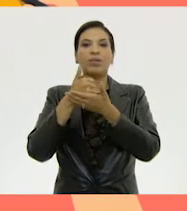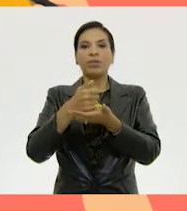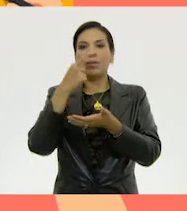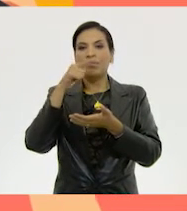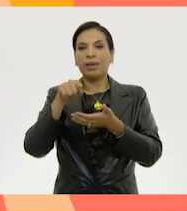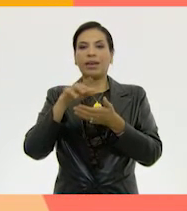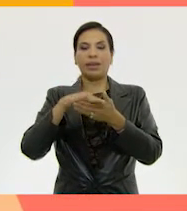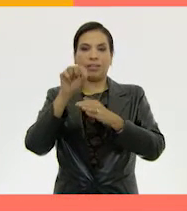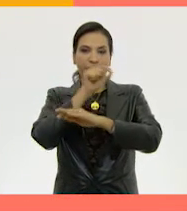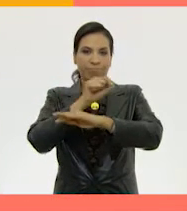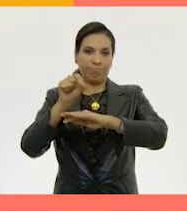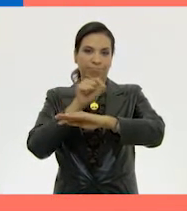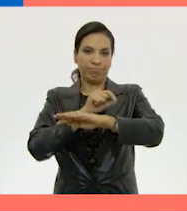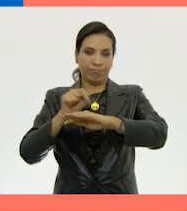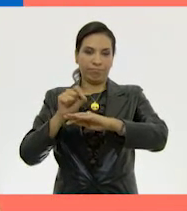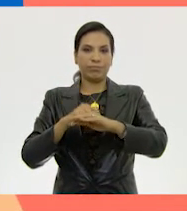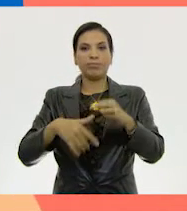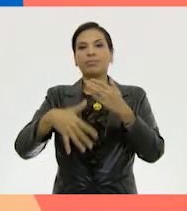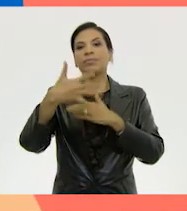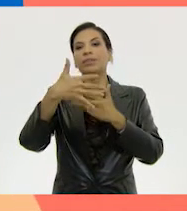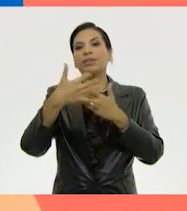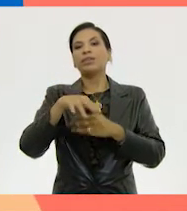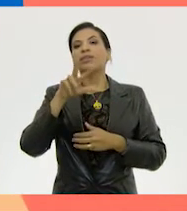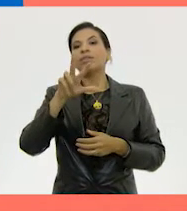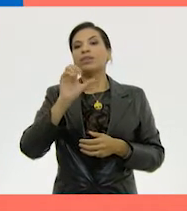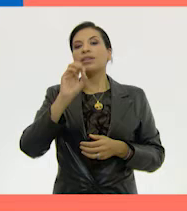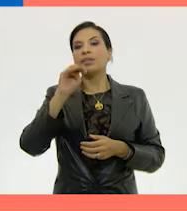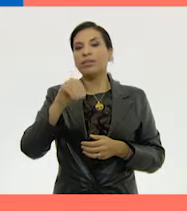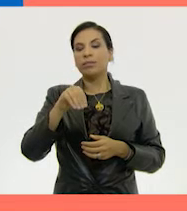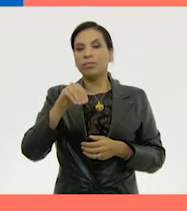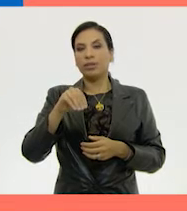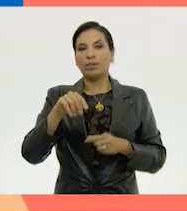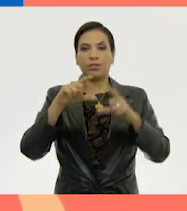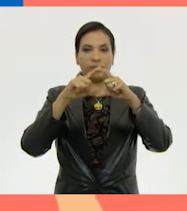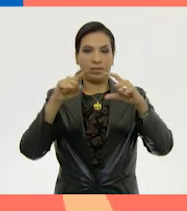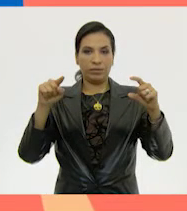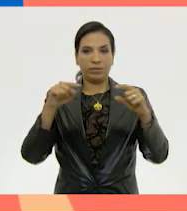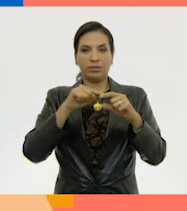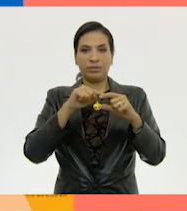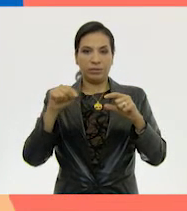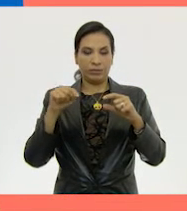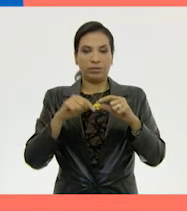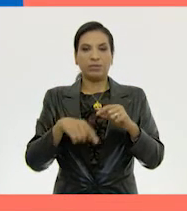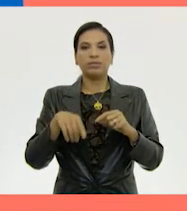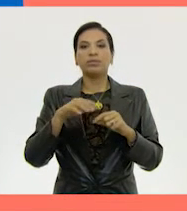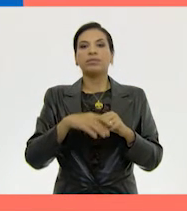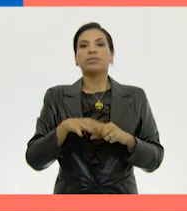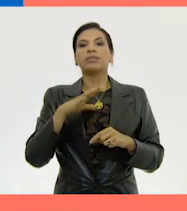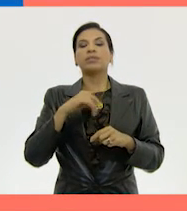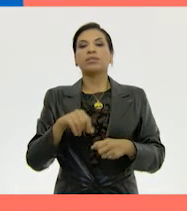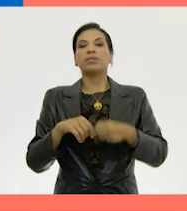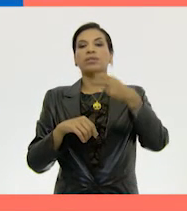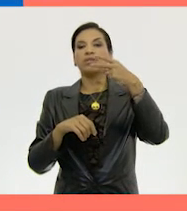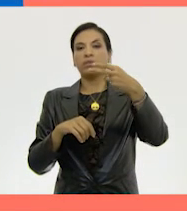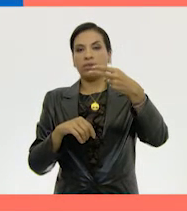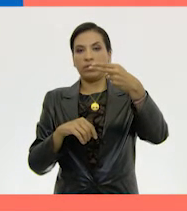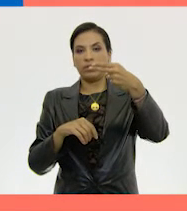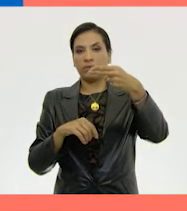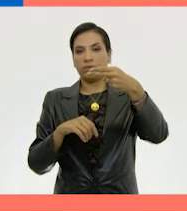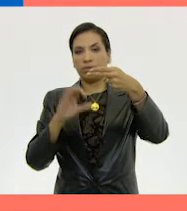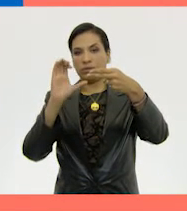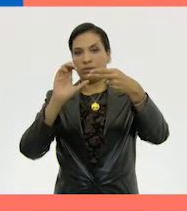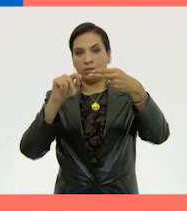el plumón o la pluma de 15 a 18 centímetros de largo de un lado, dejando un margen de